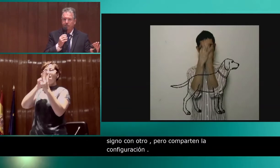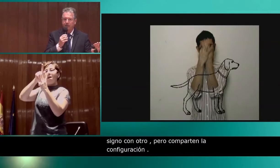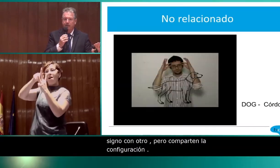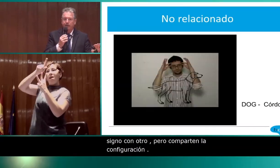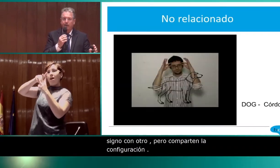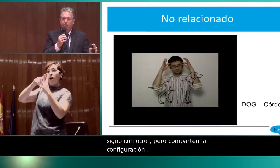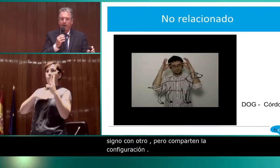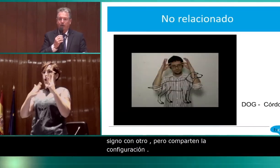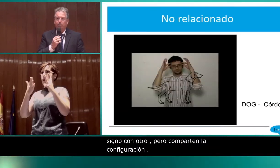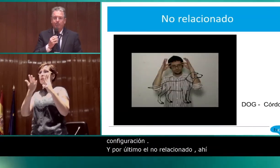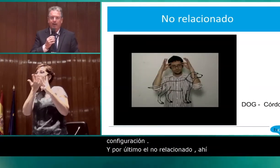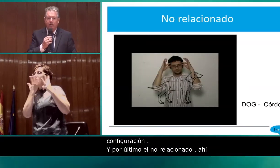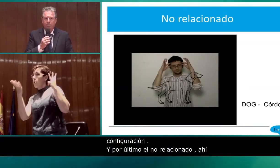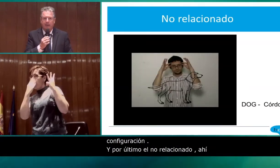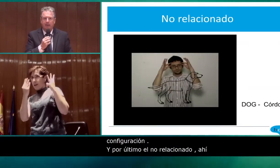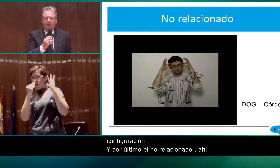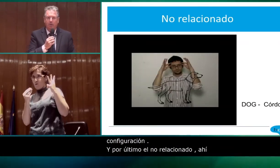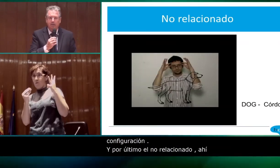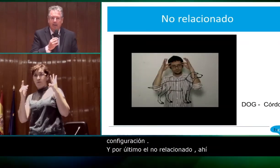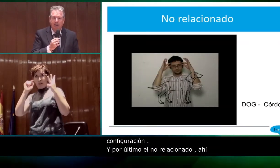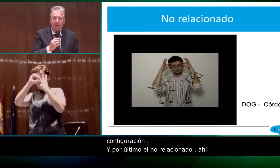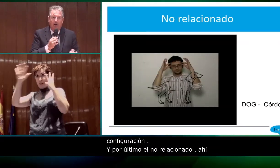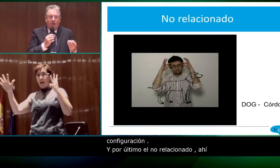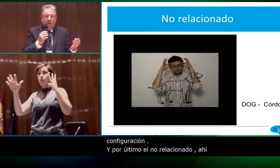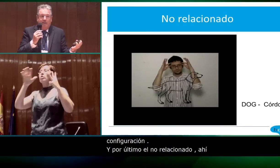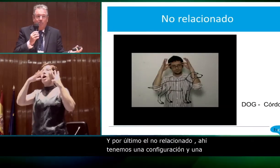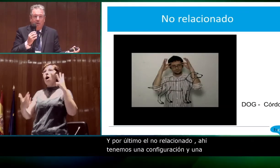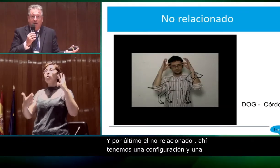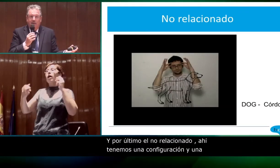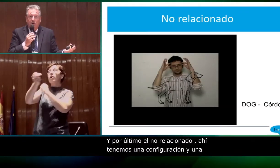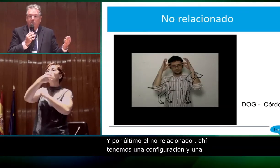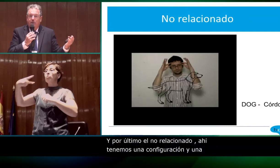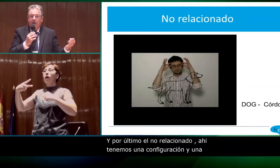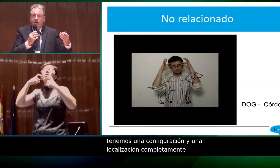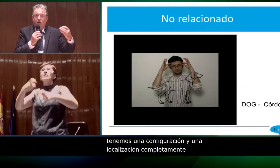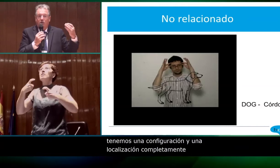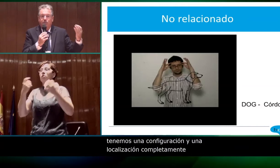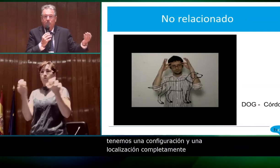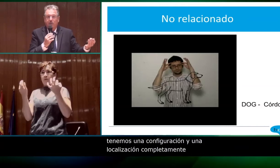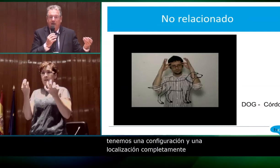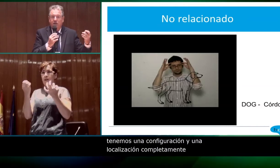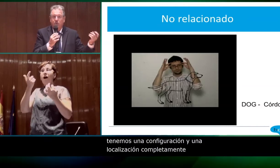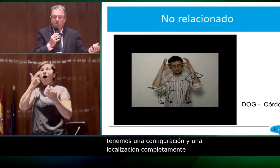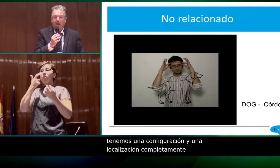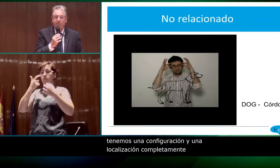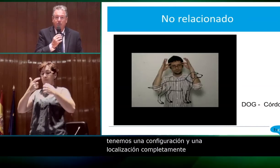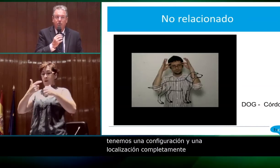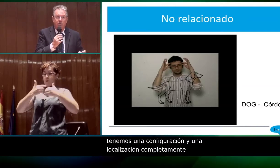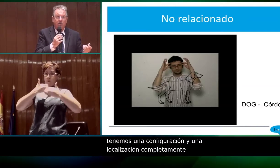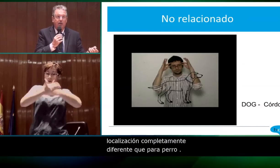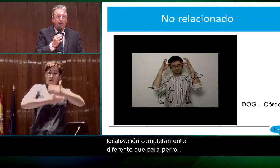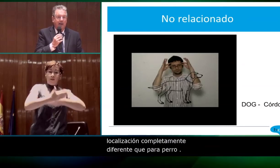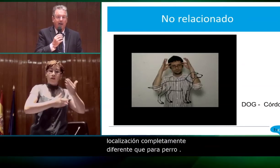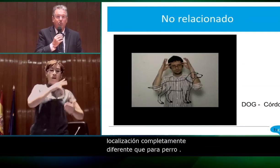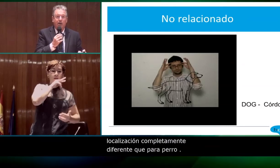perro. Bien, bueno, ¿preparados para qué es lo que sale? Lo que estamos intentando es ver si son los mismos mecanismos que hay en